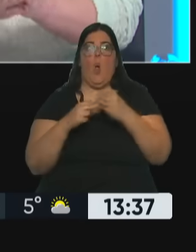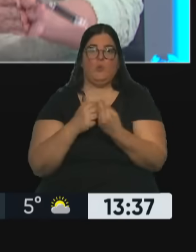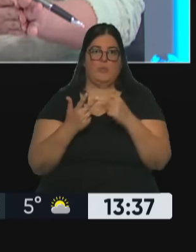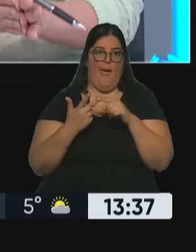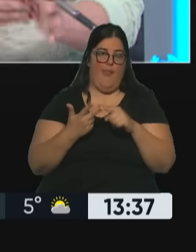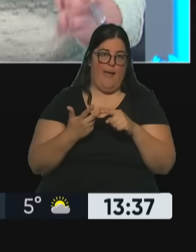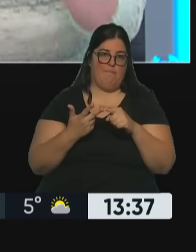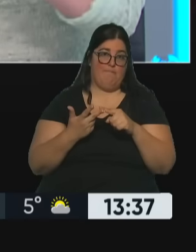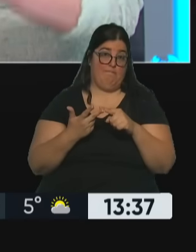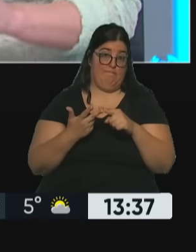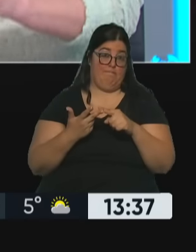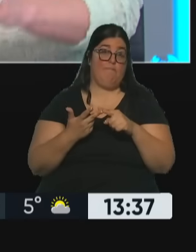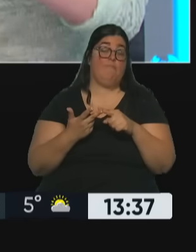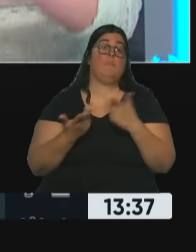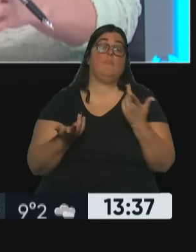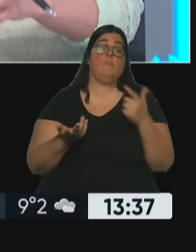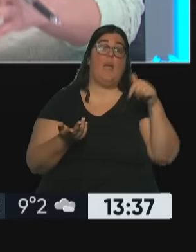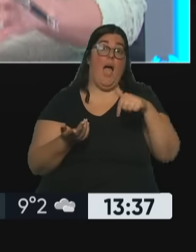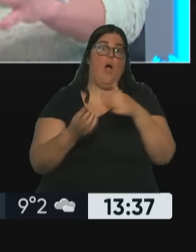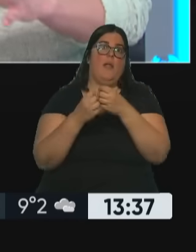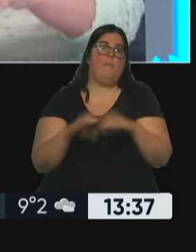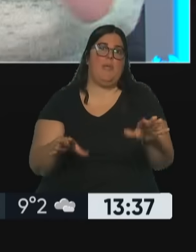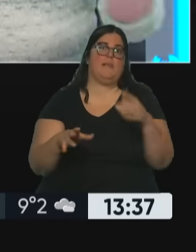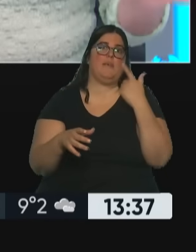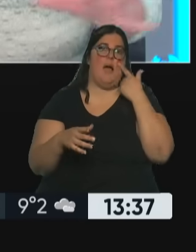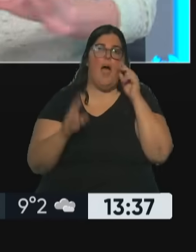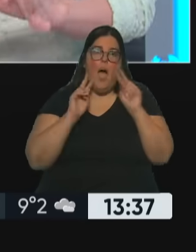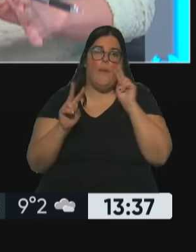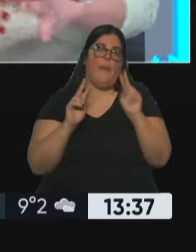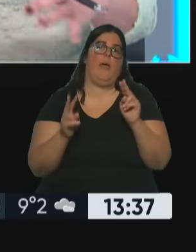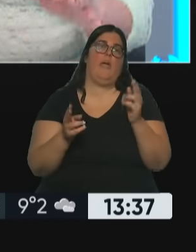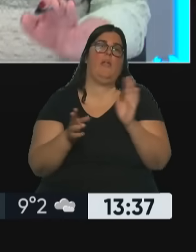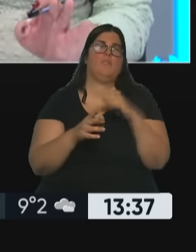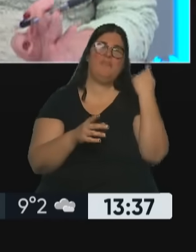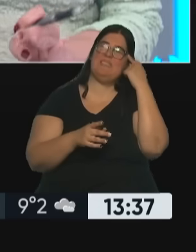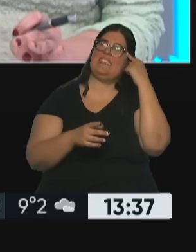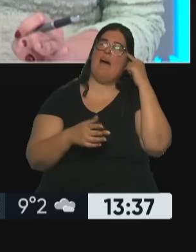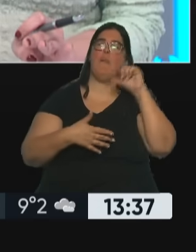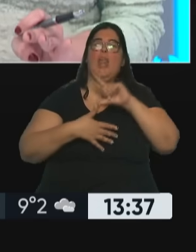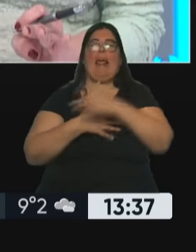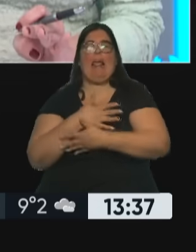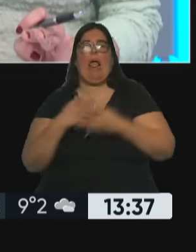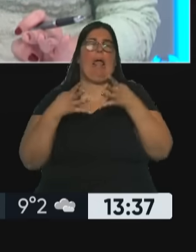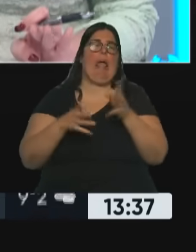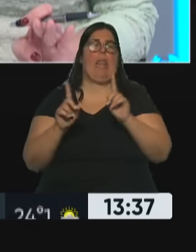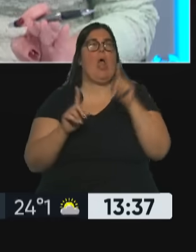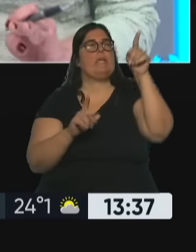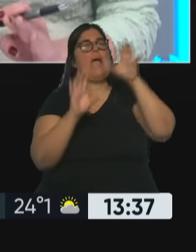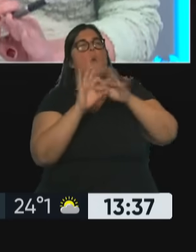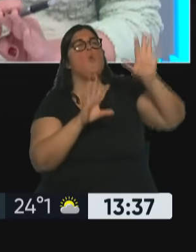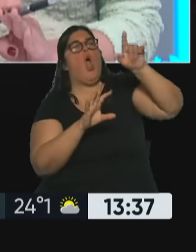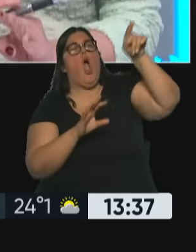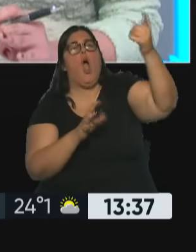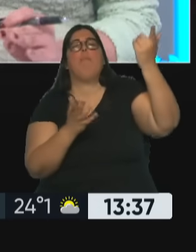de discusión, pero que ahora empieza a salir y que nosotros creíamos que en nuestra región, no, eso no pasa, eso pasa en Europa del Este,